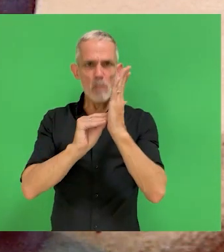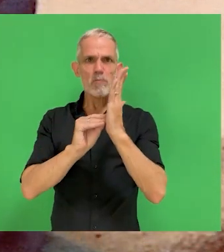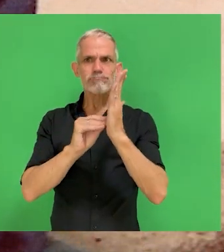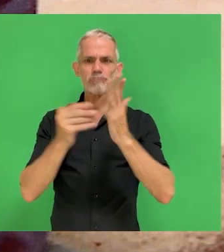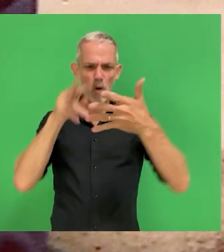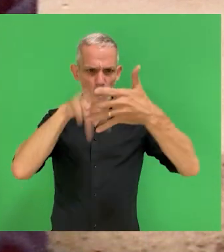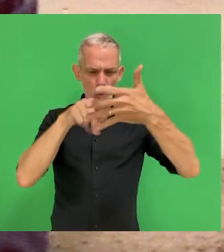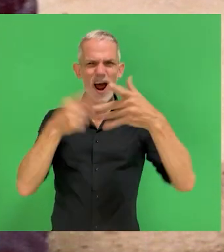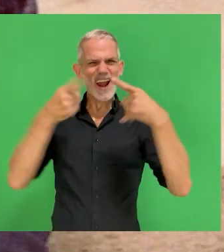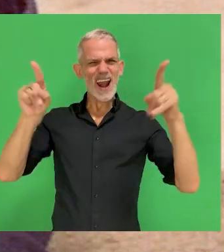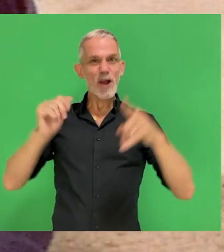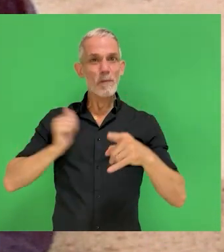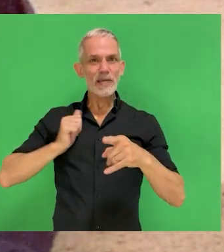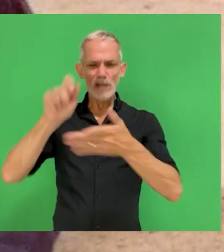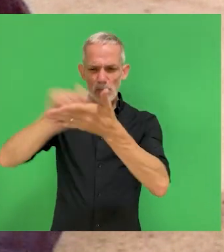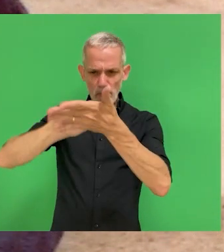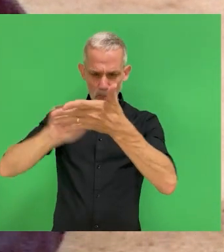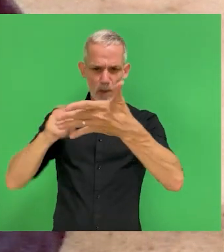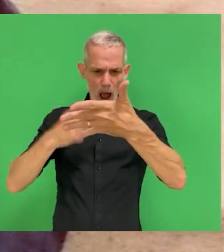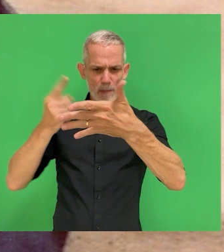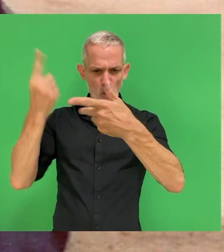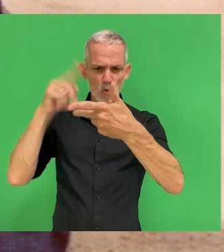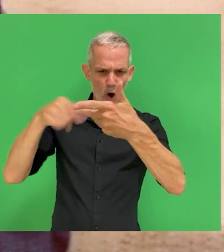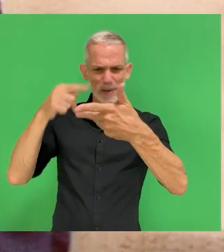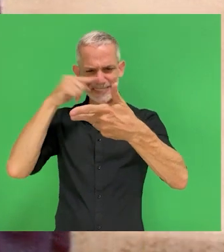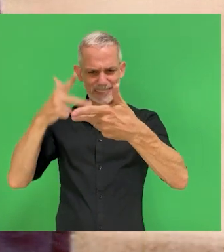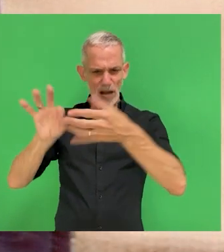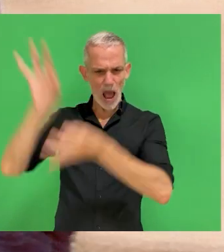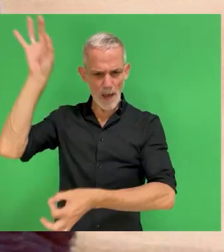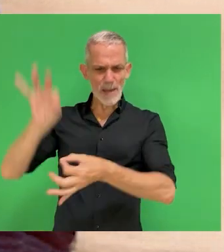esa manera tan extraña. Eso pasó.